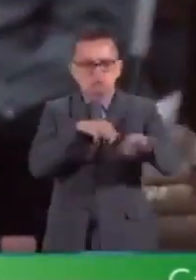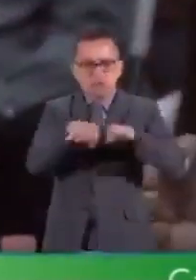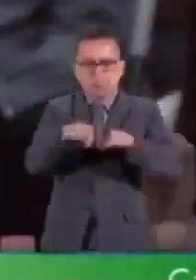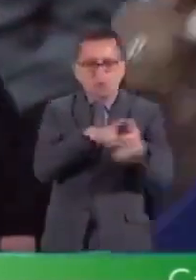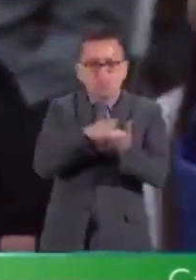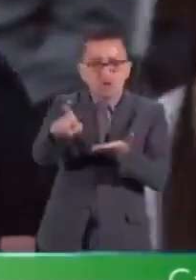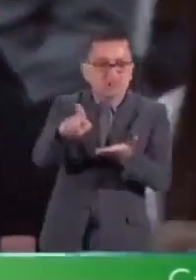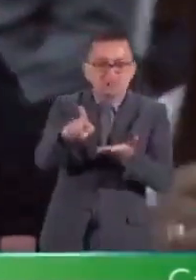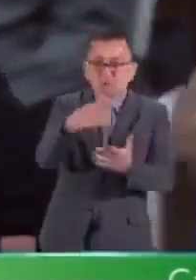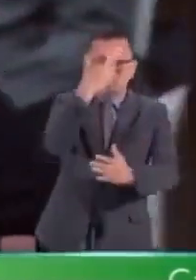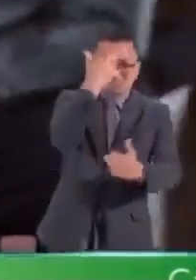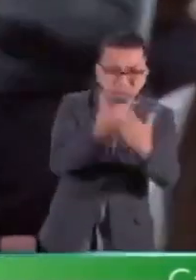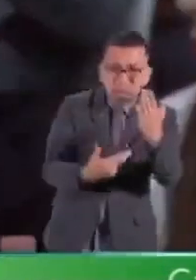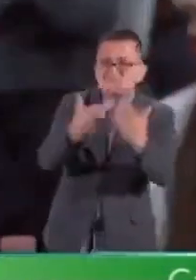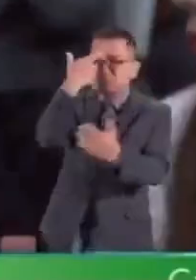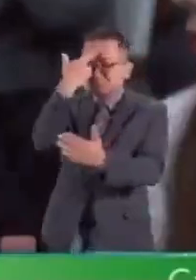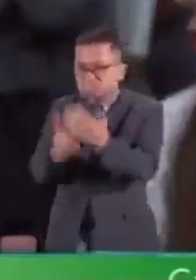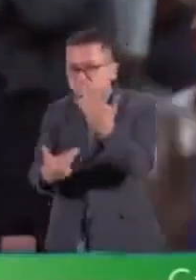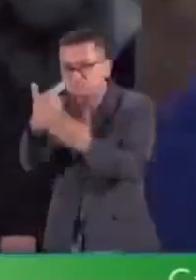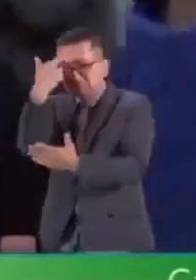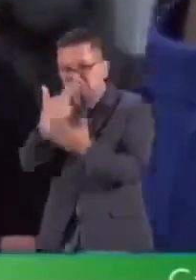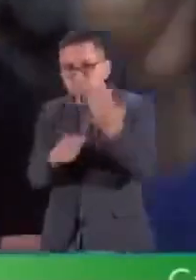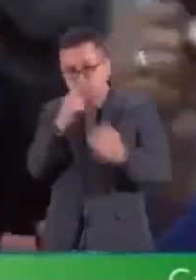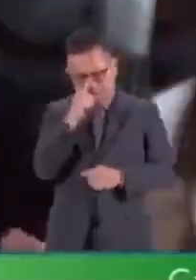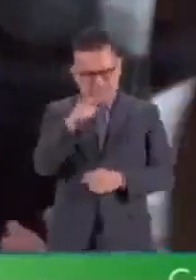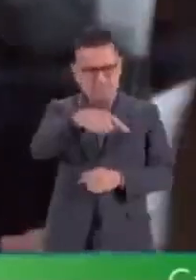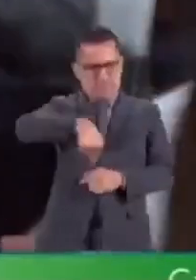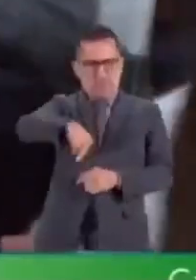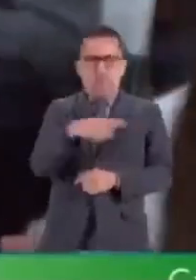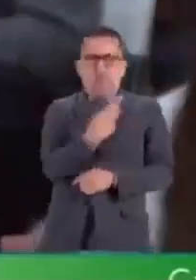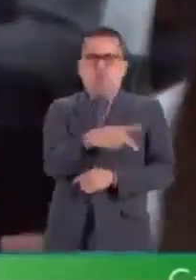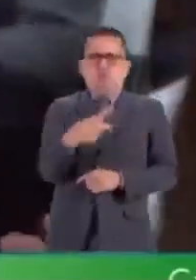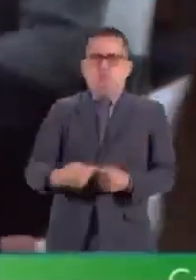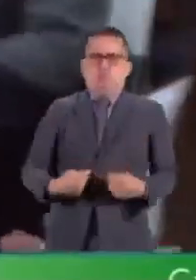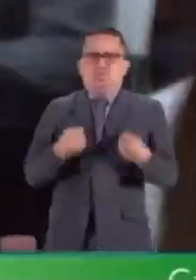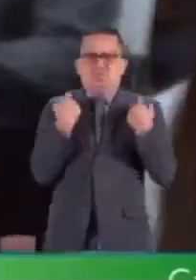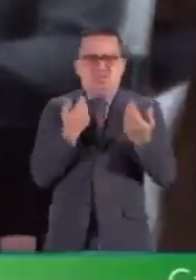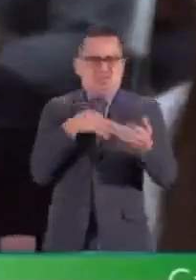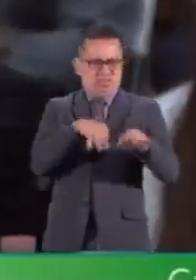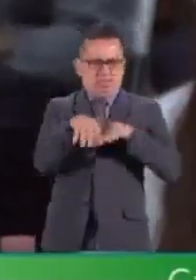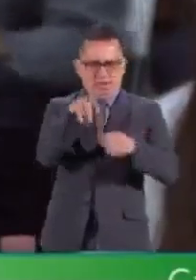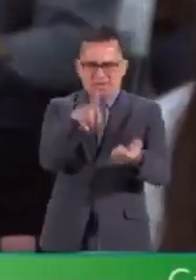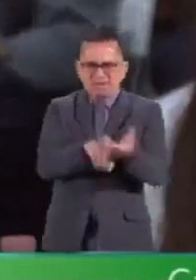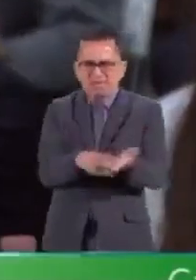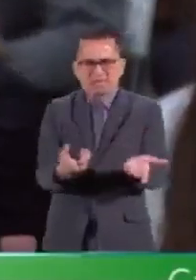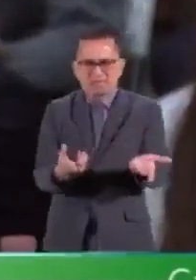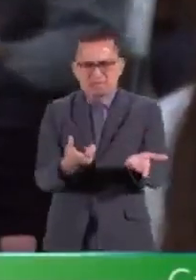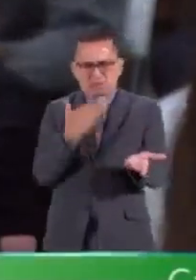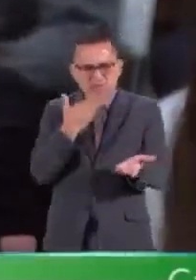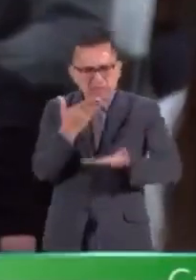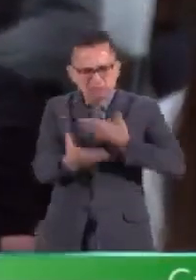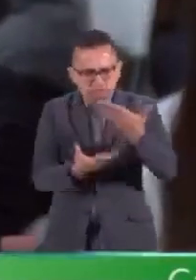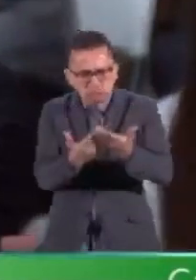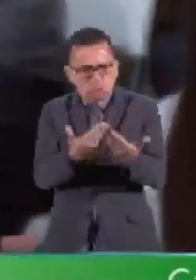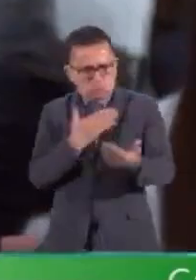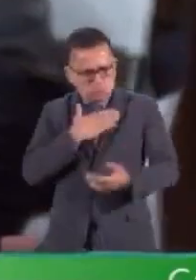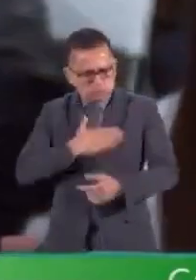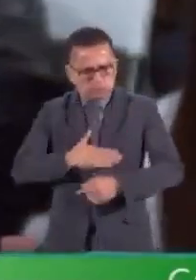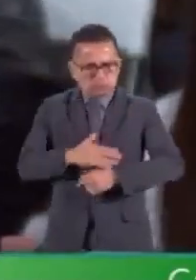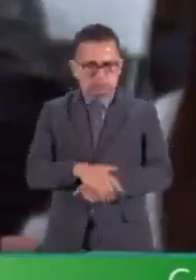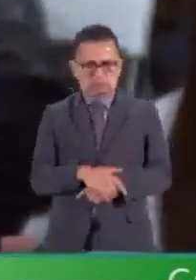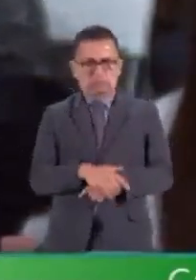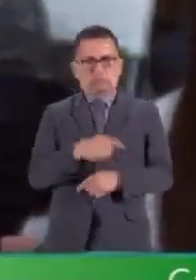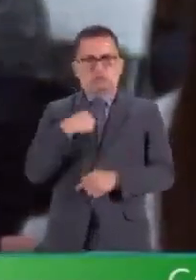que forjaron su proyecto de vida en el servicio de la justicia? Yo soy Nadia Navarro y